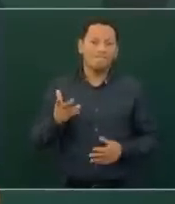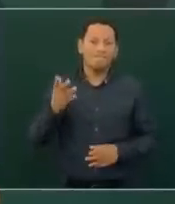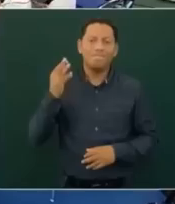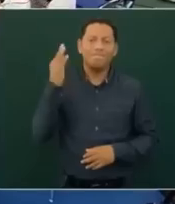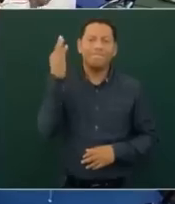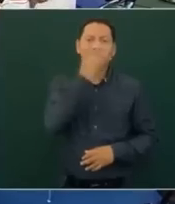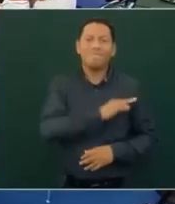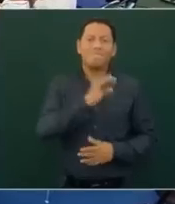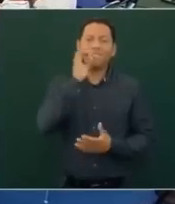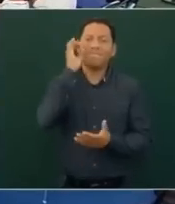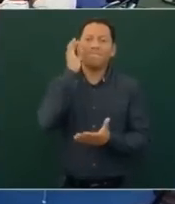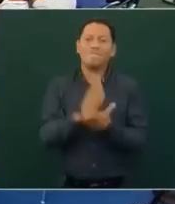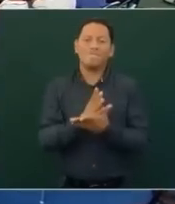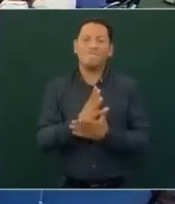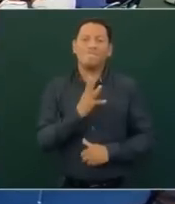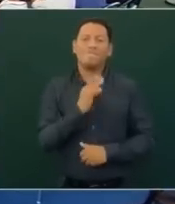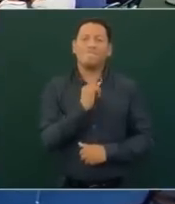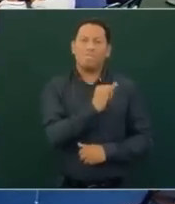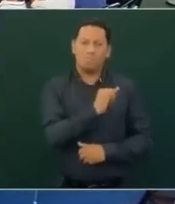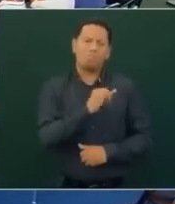solo